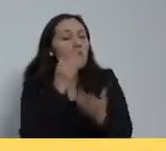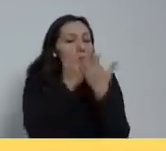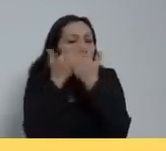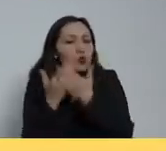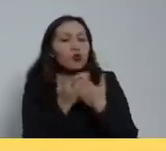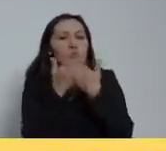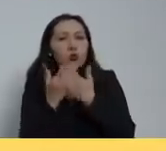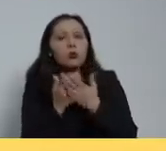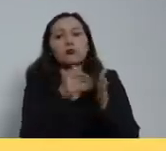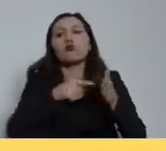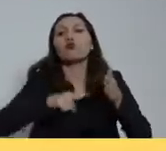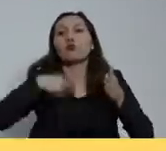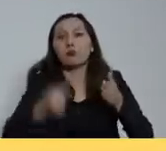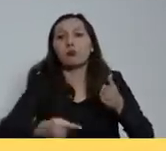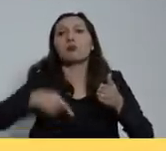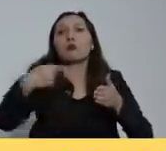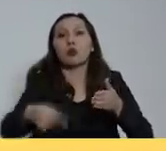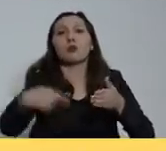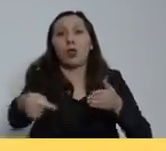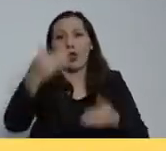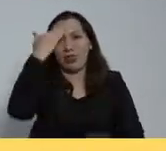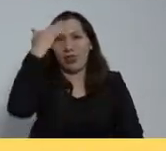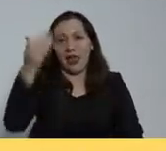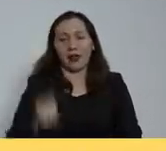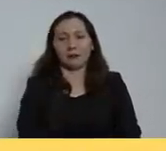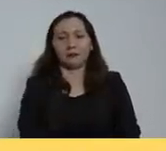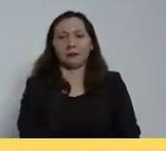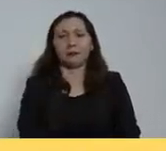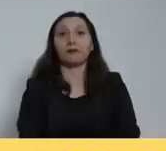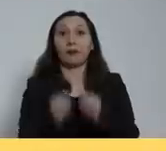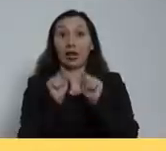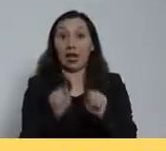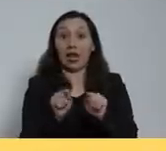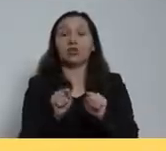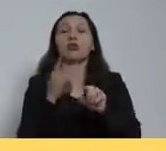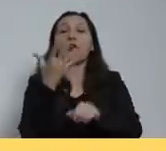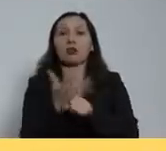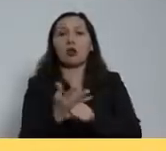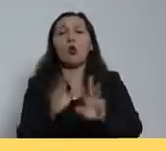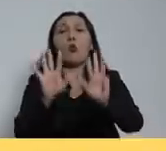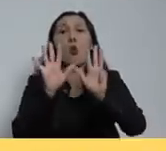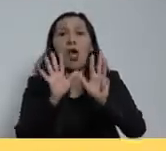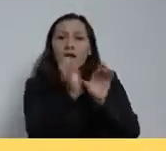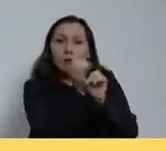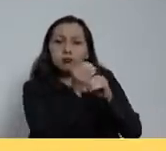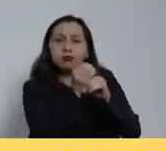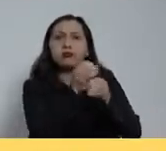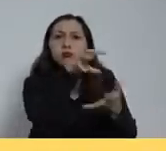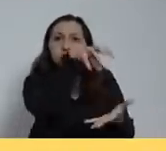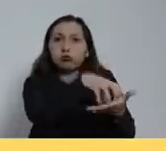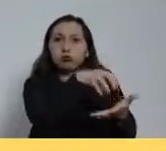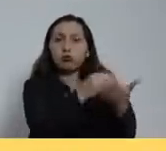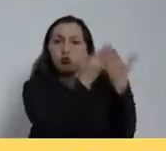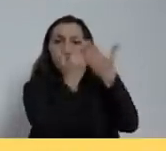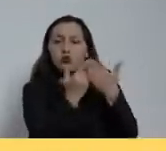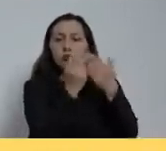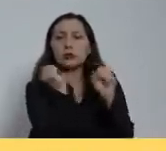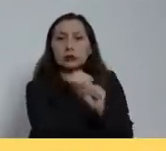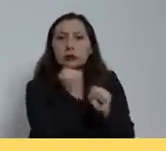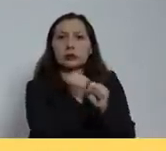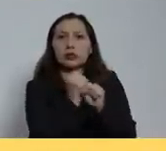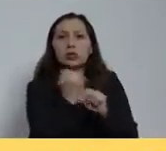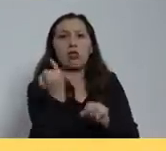viendo en las próximas días. De estos, hay 9 laboratorios ya que están